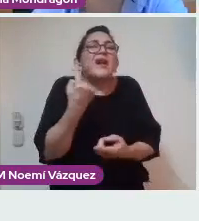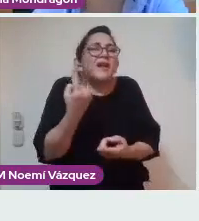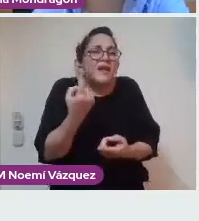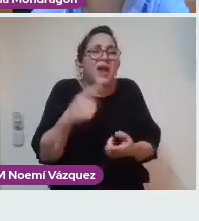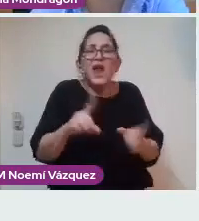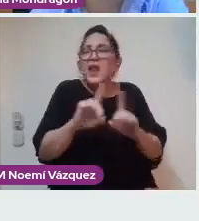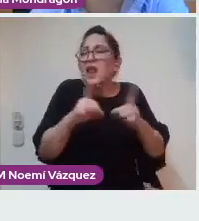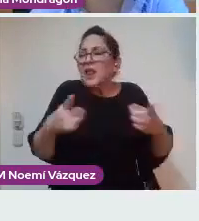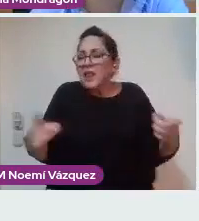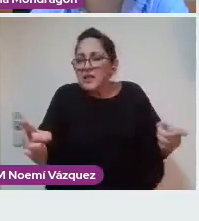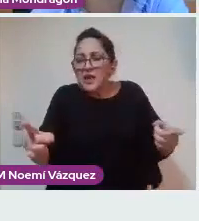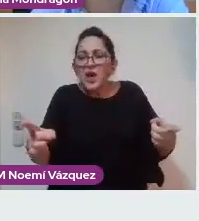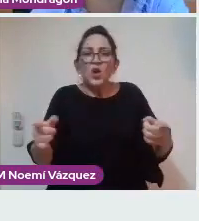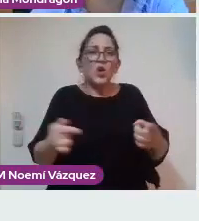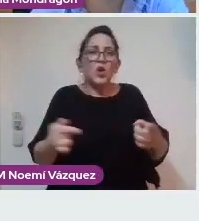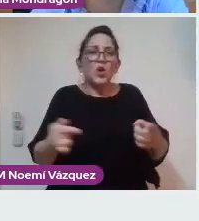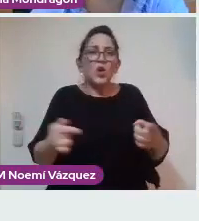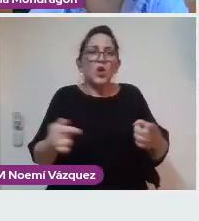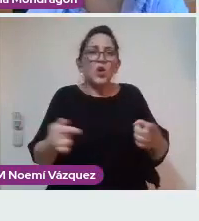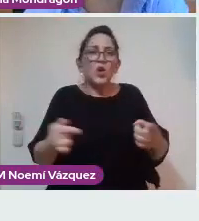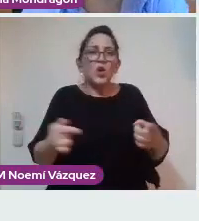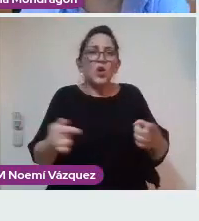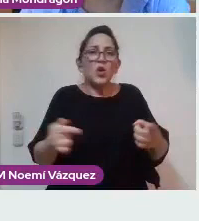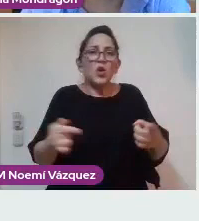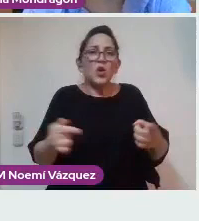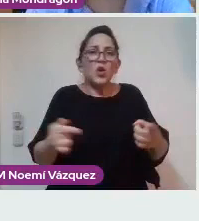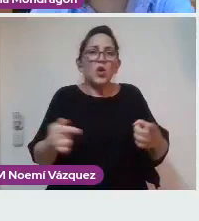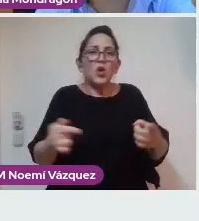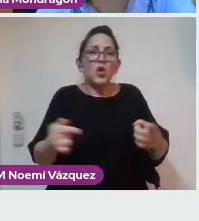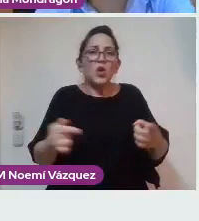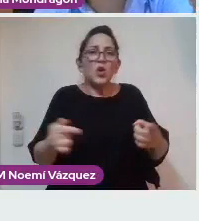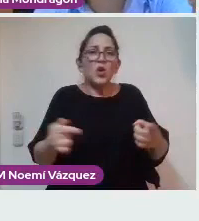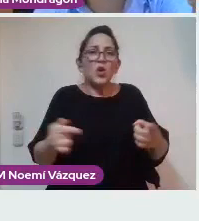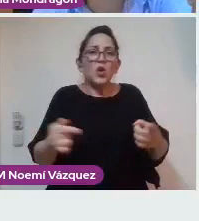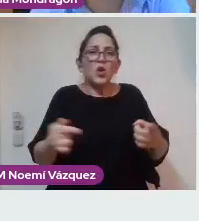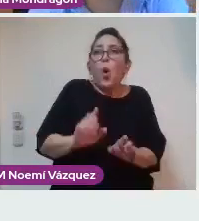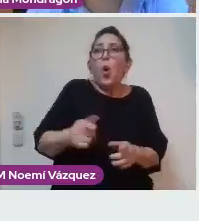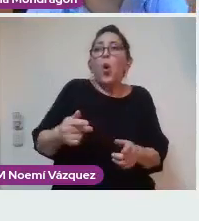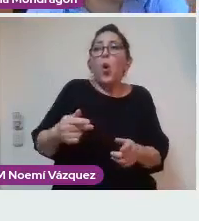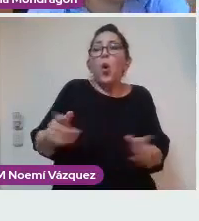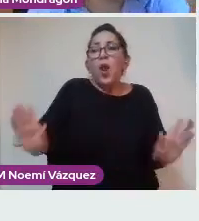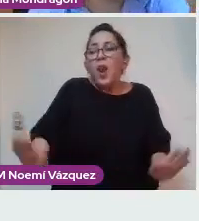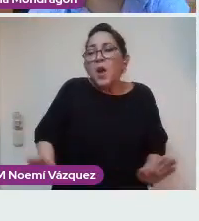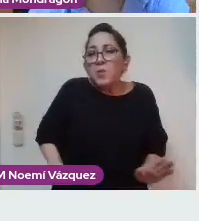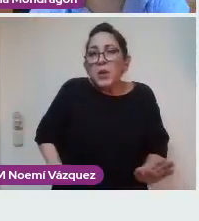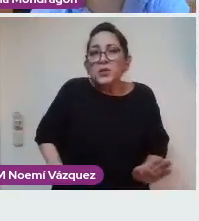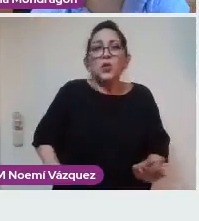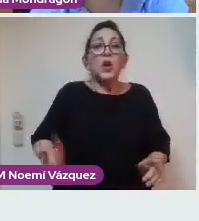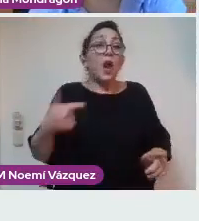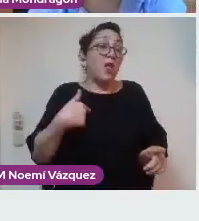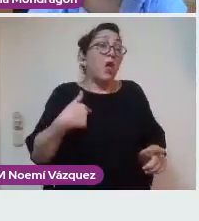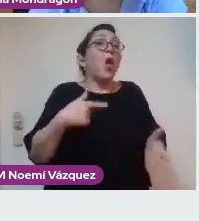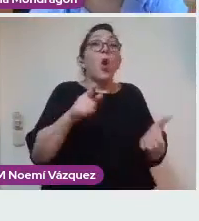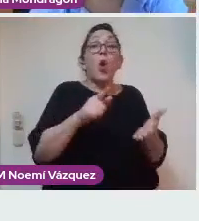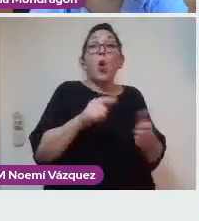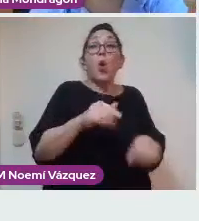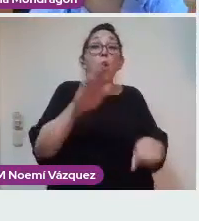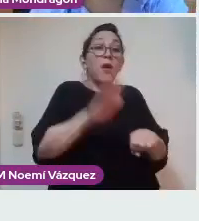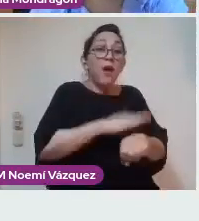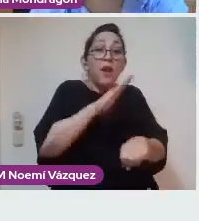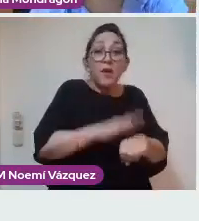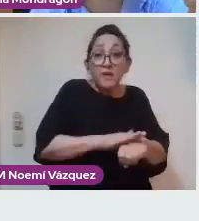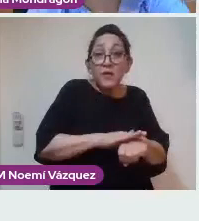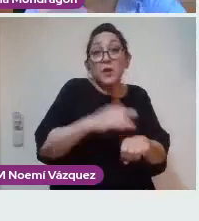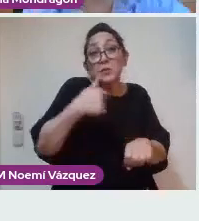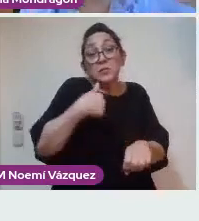formación, incluso el comportamiento y las calificaciones, a lo mejor, de mi hijo,